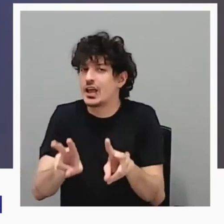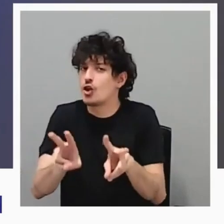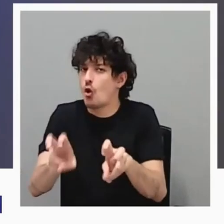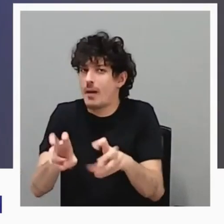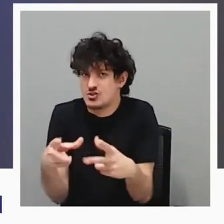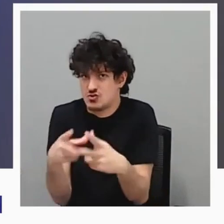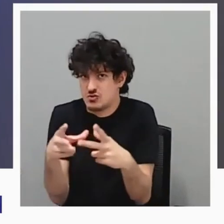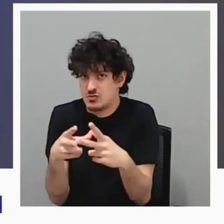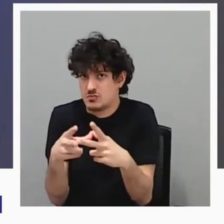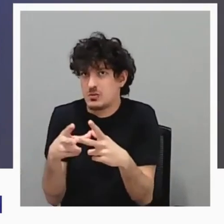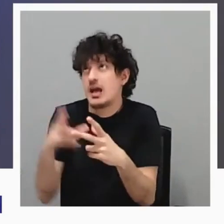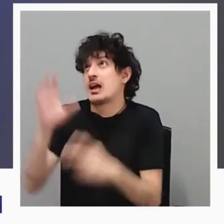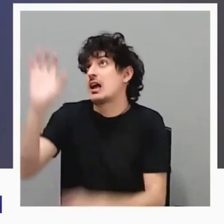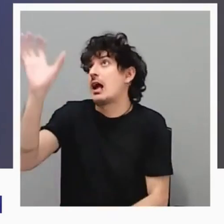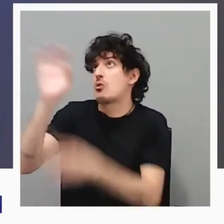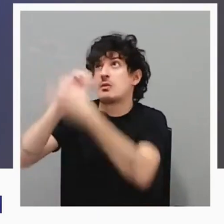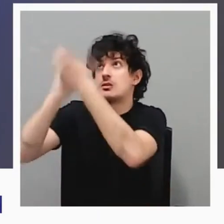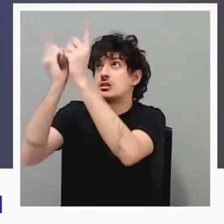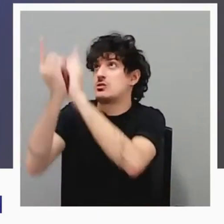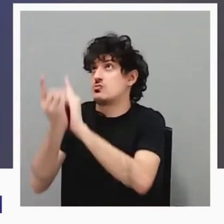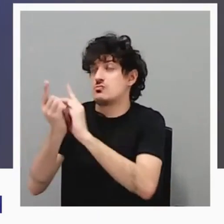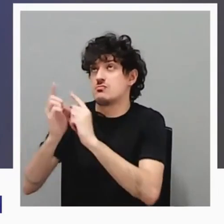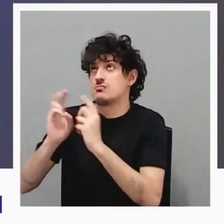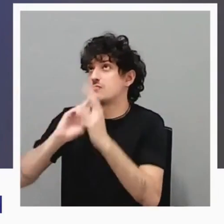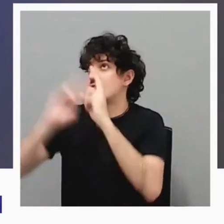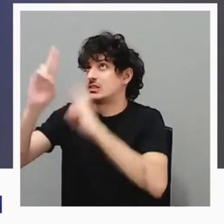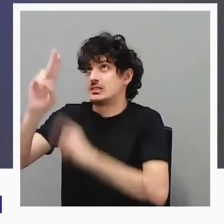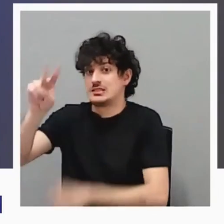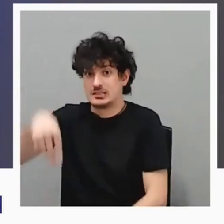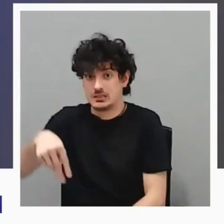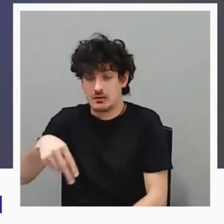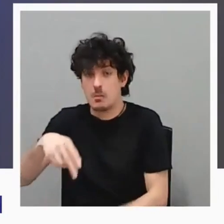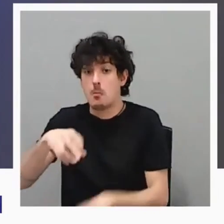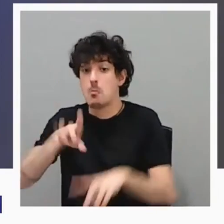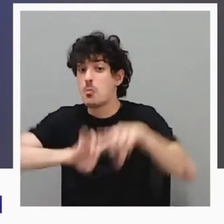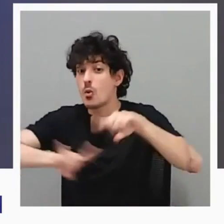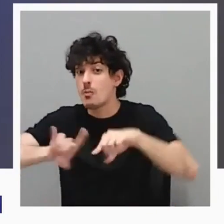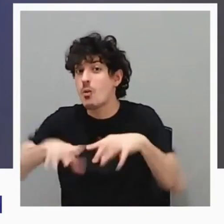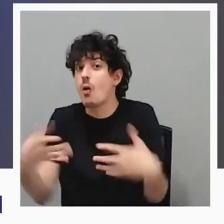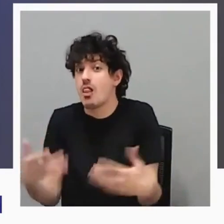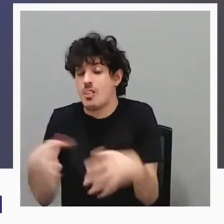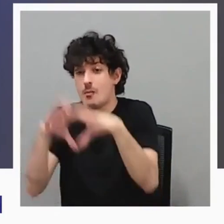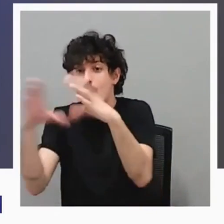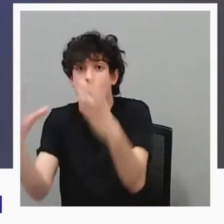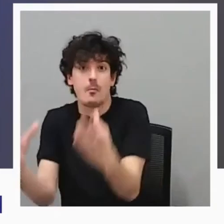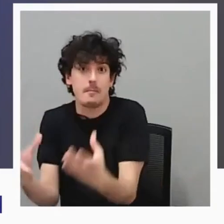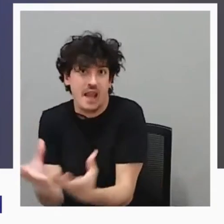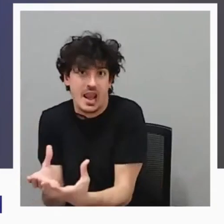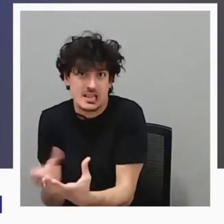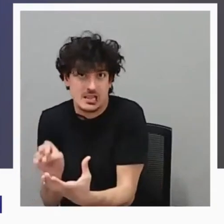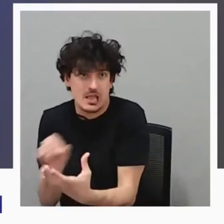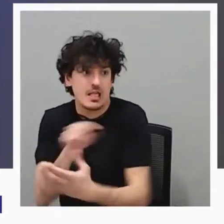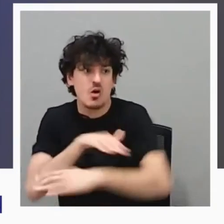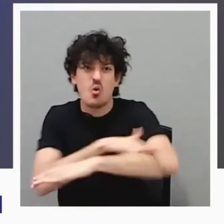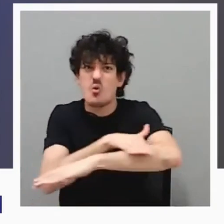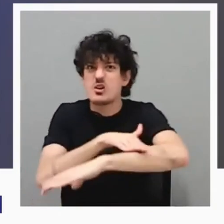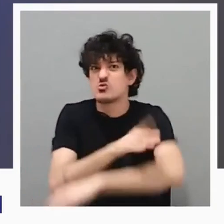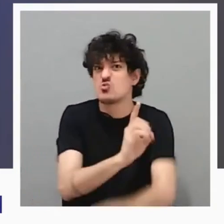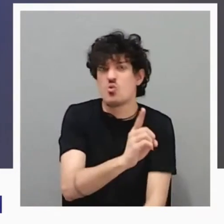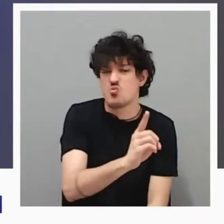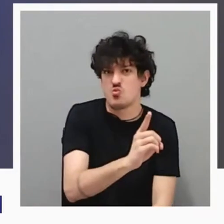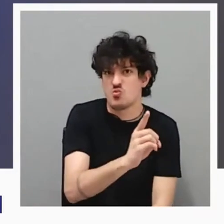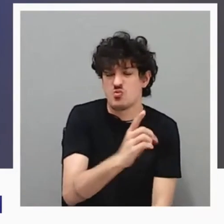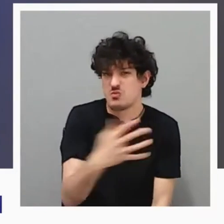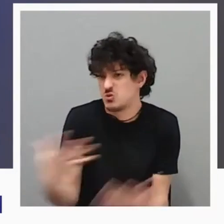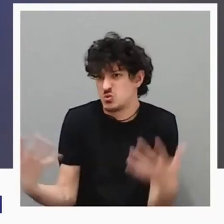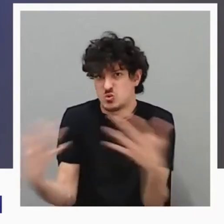final, el cambio climático es un problema del planeta, no solo de los gobiernos. Por tanto, innovación social y cambio climático han de ir de la mano sí o sí. Creo que llegamos